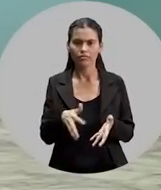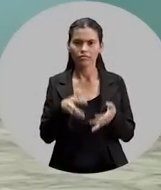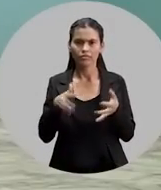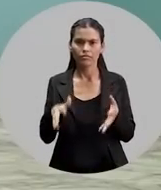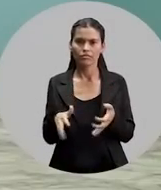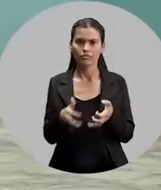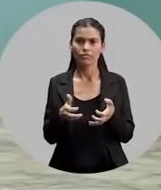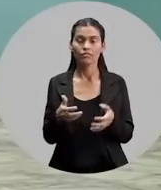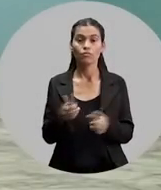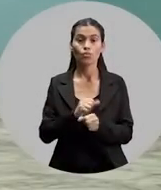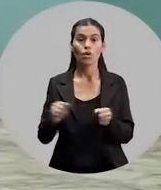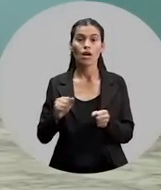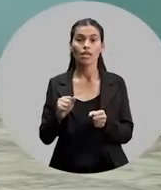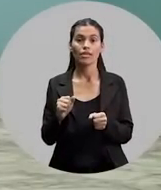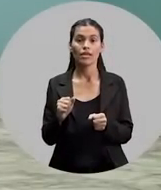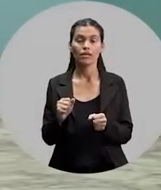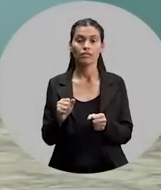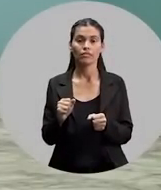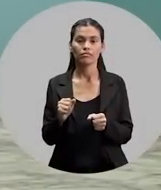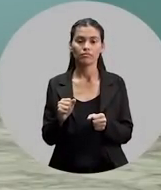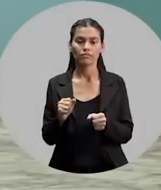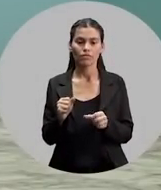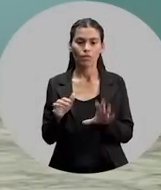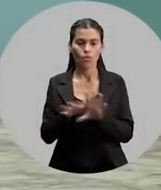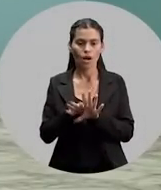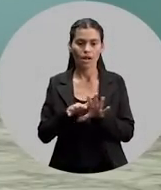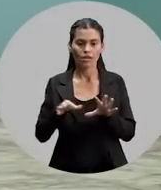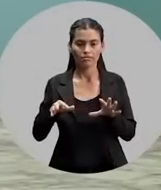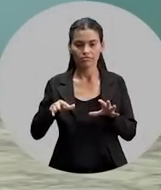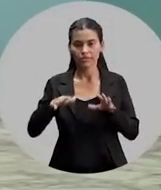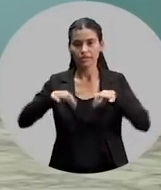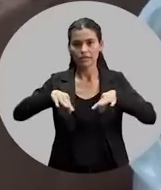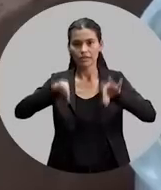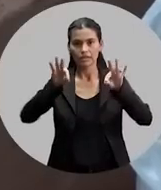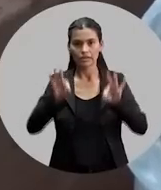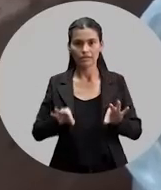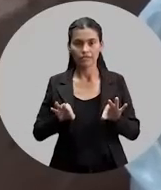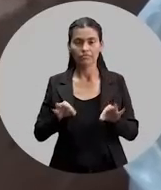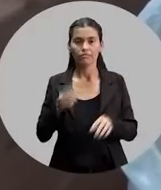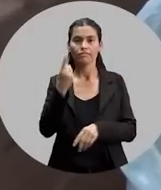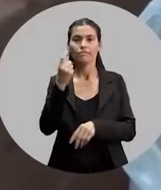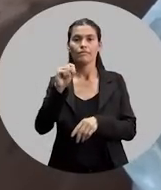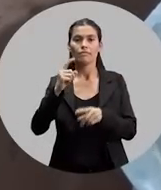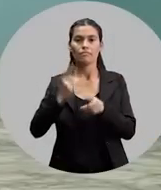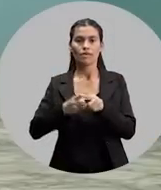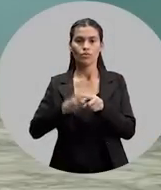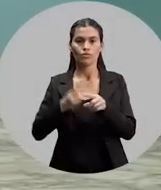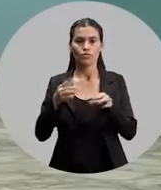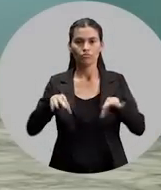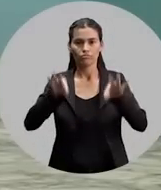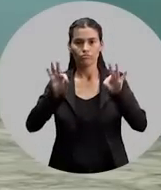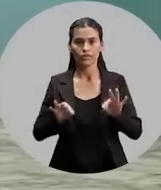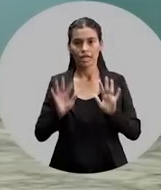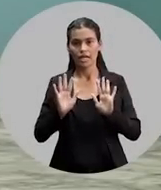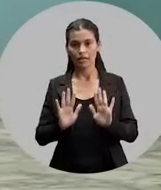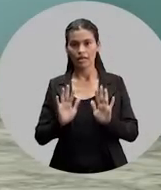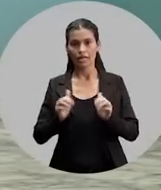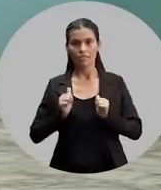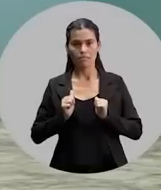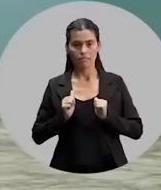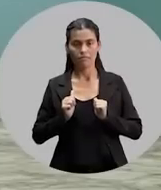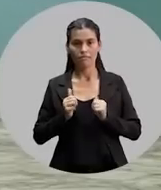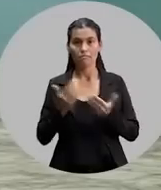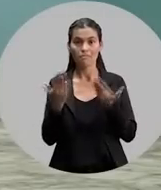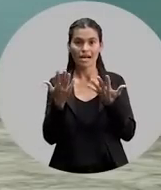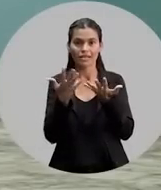Este así, vamos a tapar con un repasador y vamos a dejar reposar 10 minutos. Ahí se va a